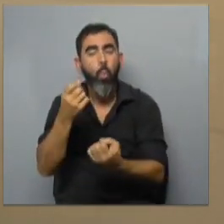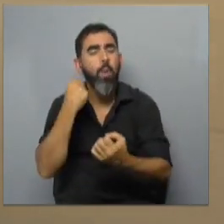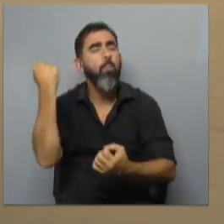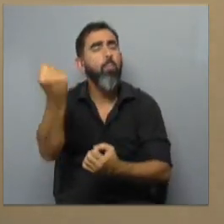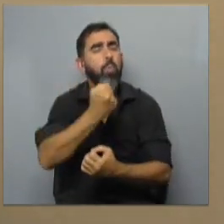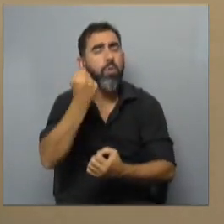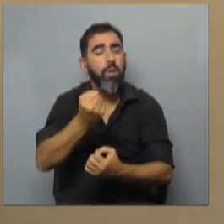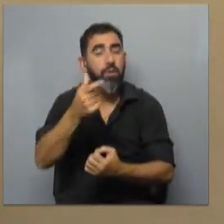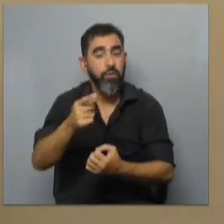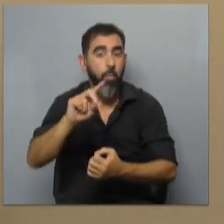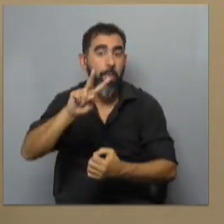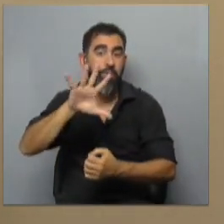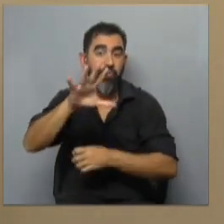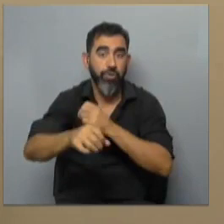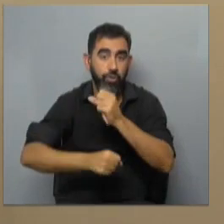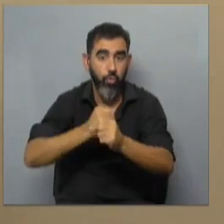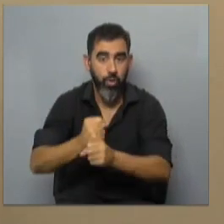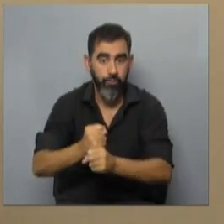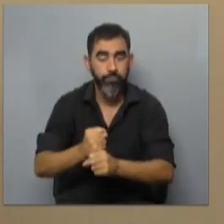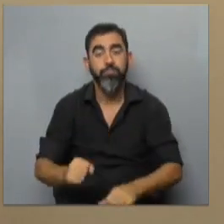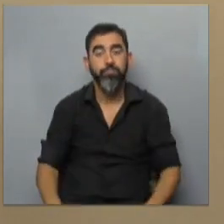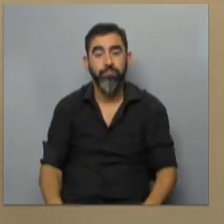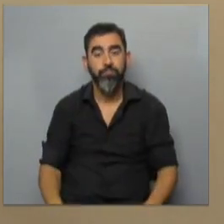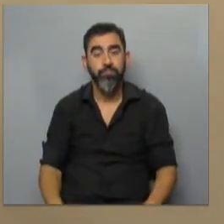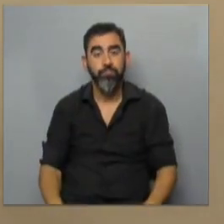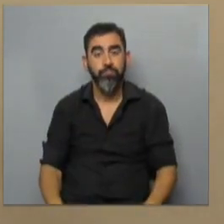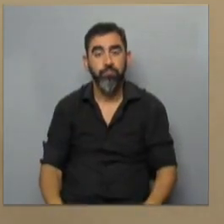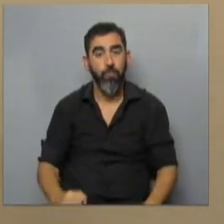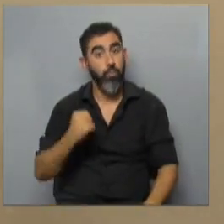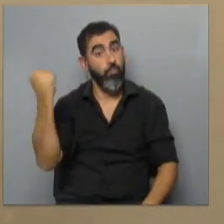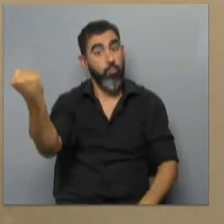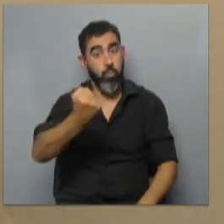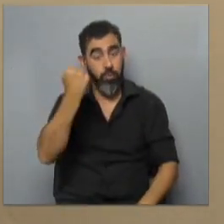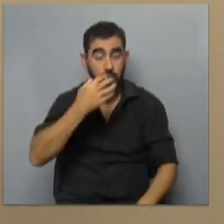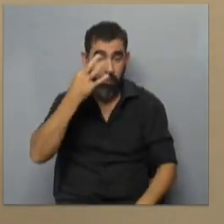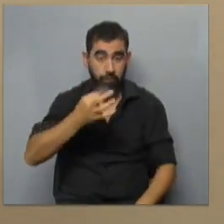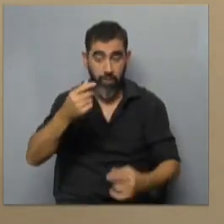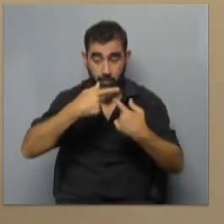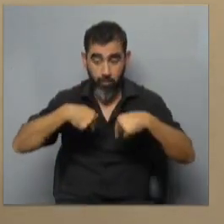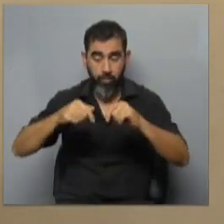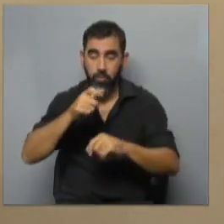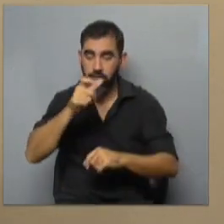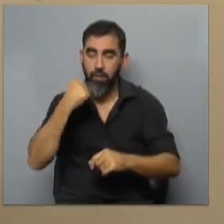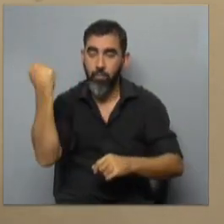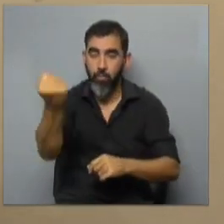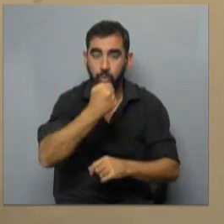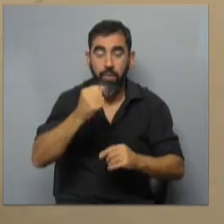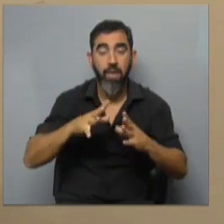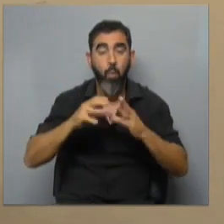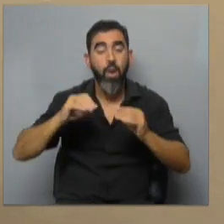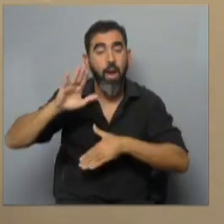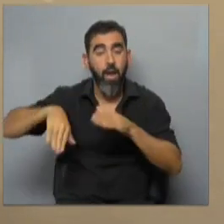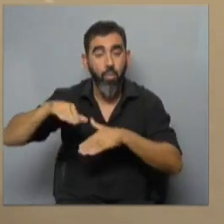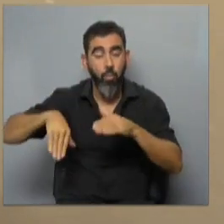bueno a este cuarto de siglo de una escuela bueno de gran relevancia en realidad para nosotros significa mucho la escuela de